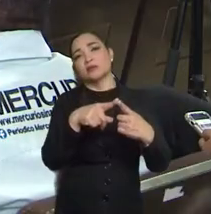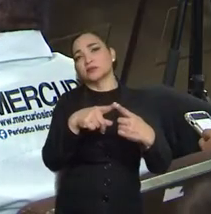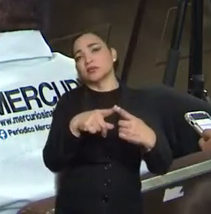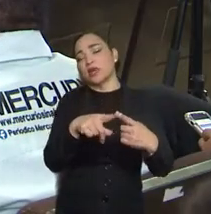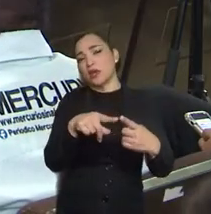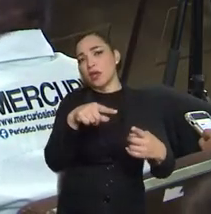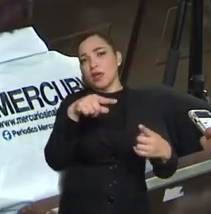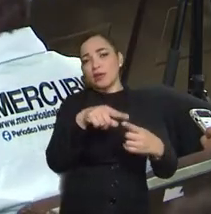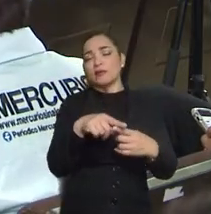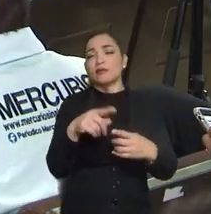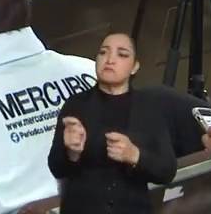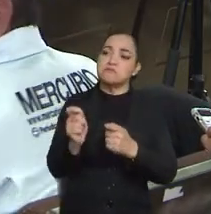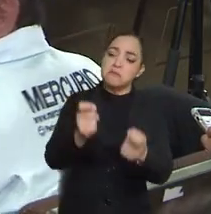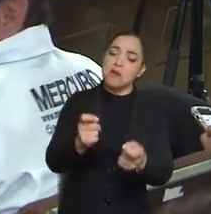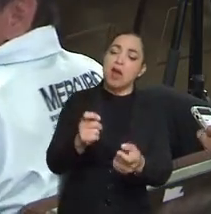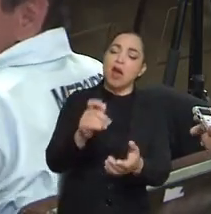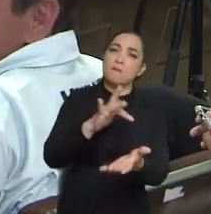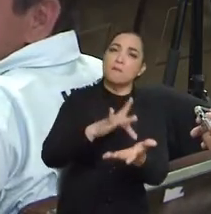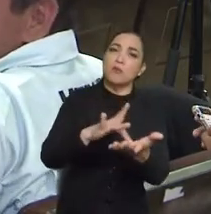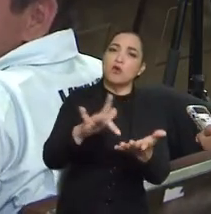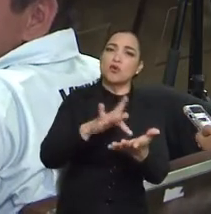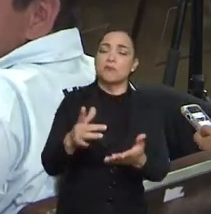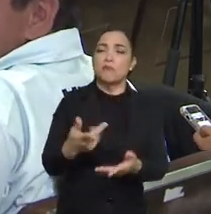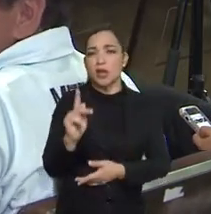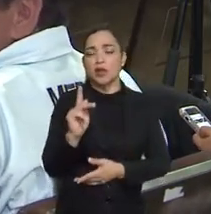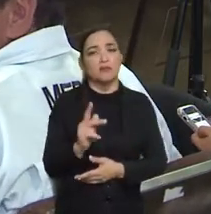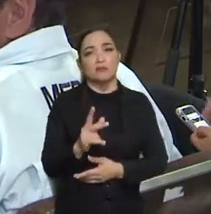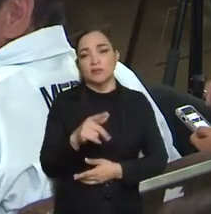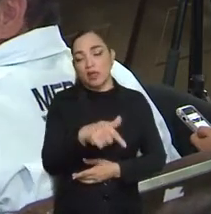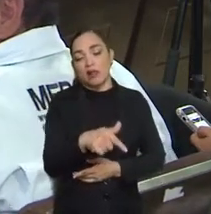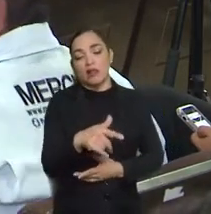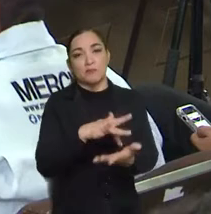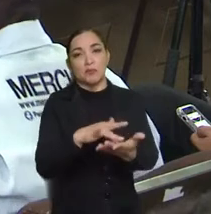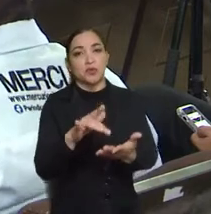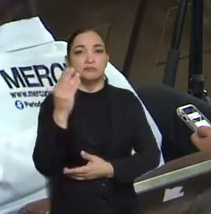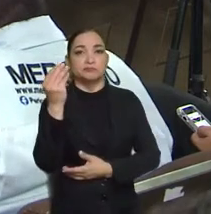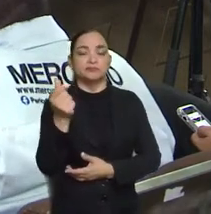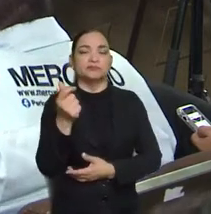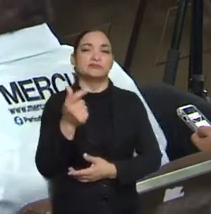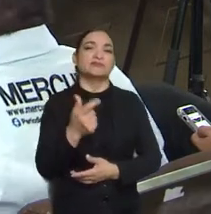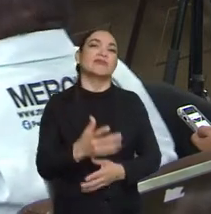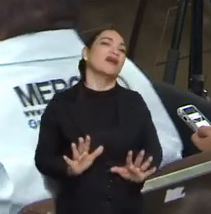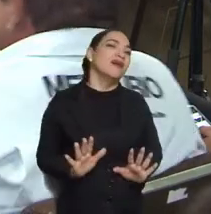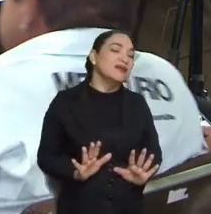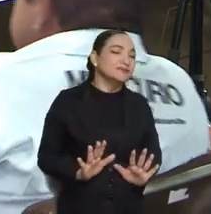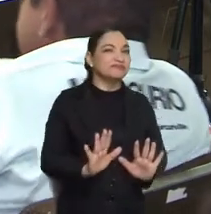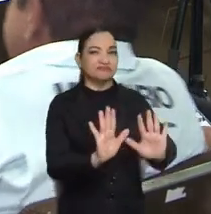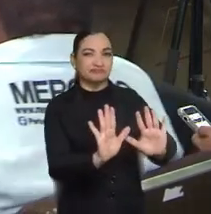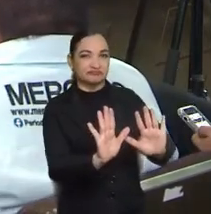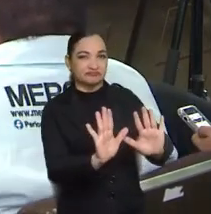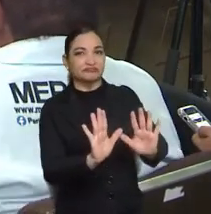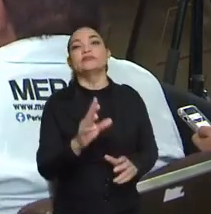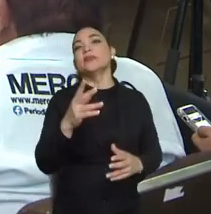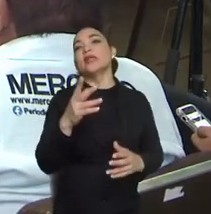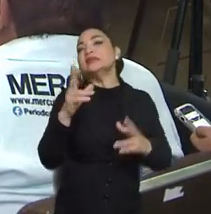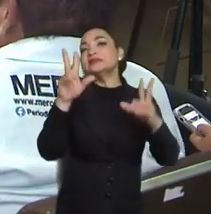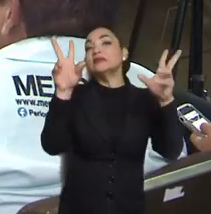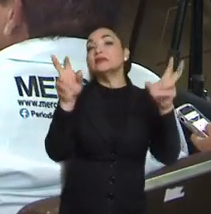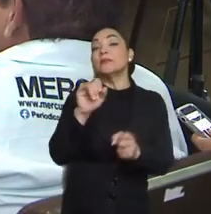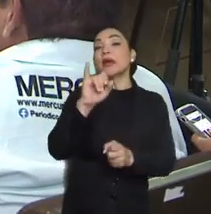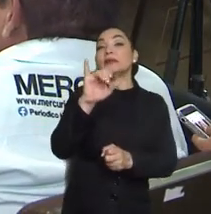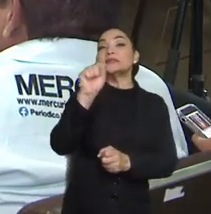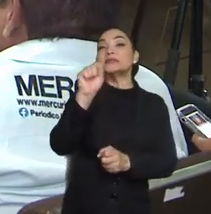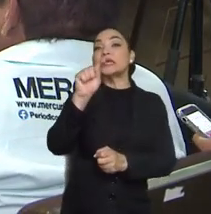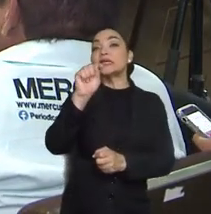Es las preguntas. A ver, este tema del Istecín se me hace que es injusta, ¿no? Ahí